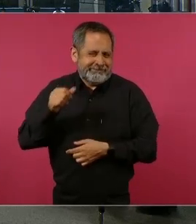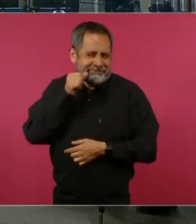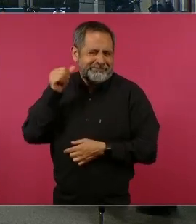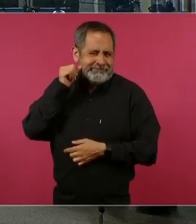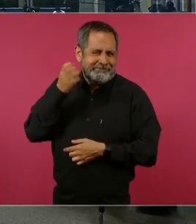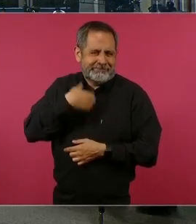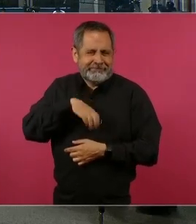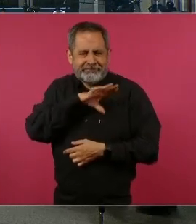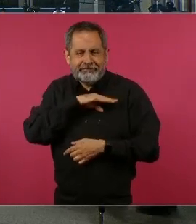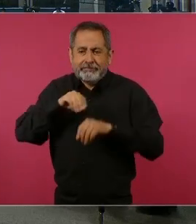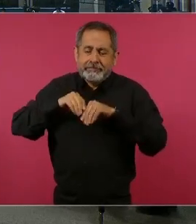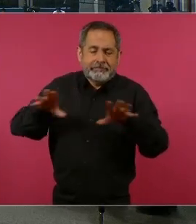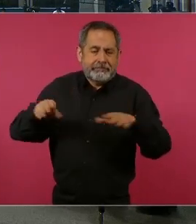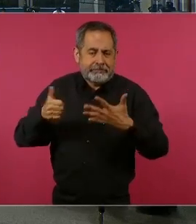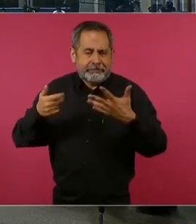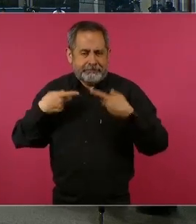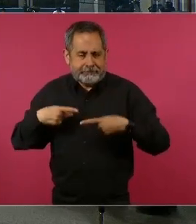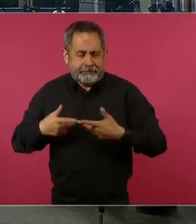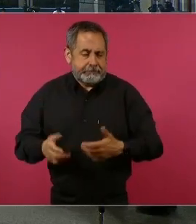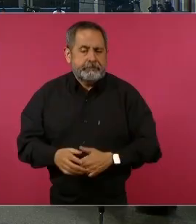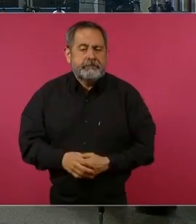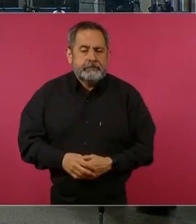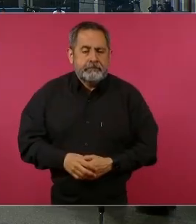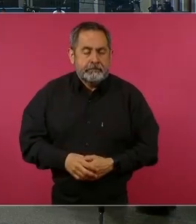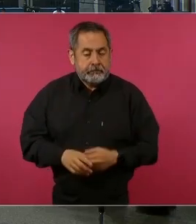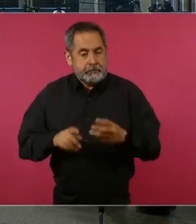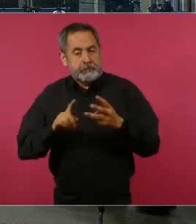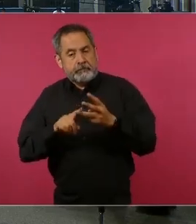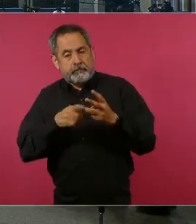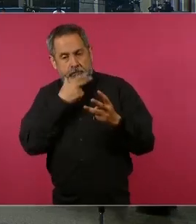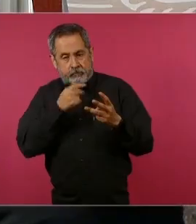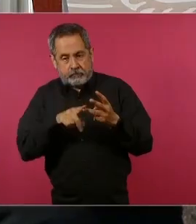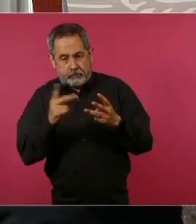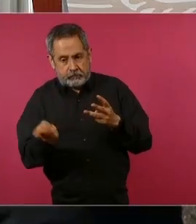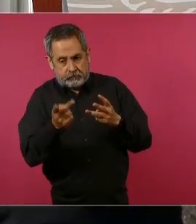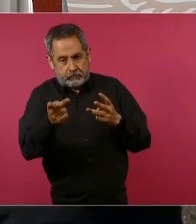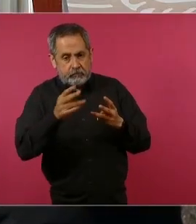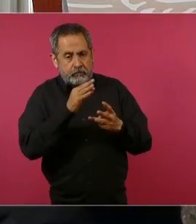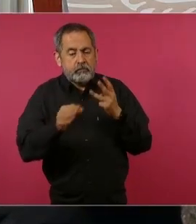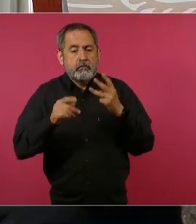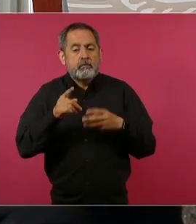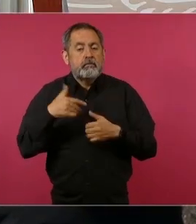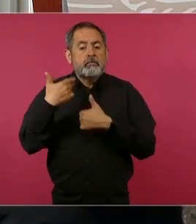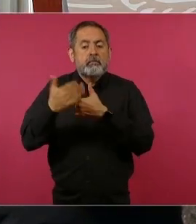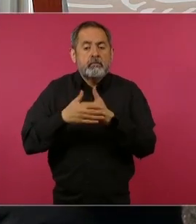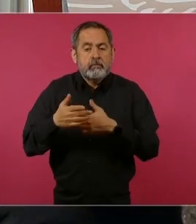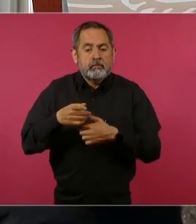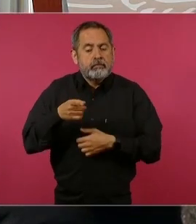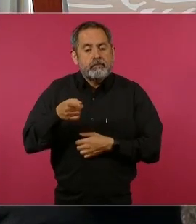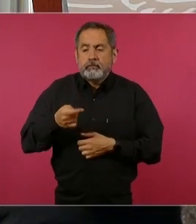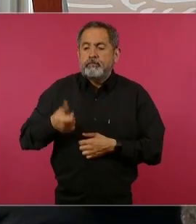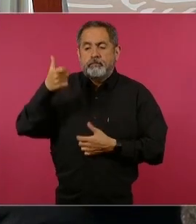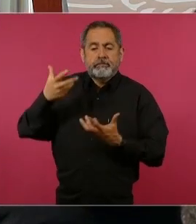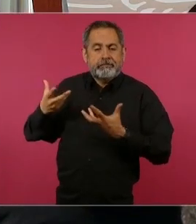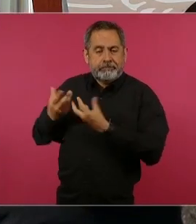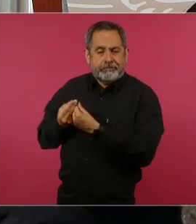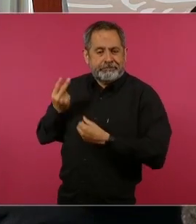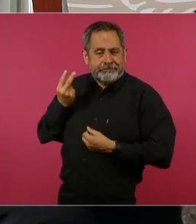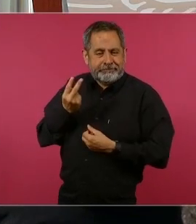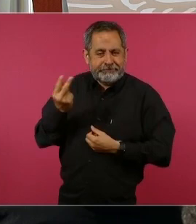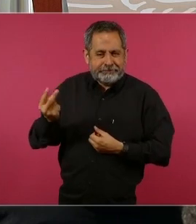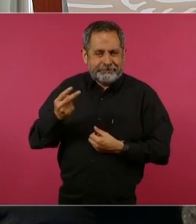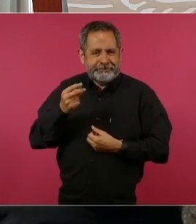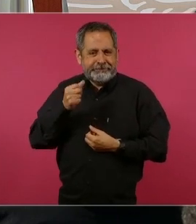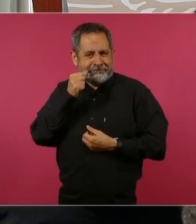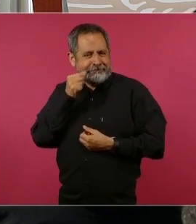presidenta electa. Bien, presidente. Y por último, preguntarle sobre su gira, su primera gira que hizo con la doctora Claudia Sheinbaum. El fin de